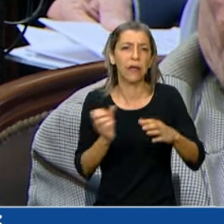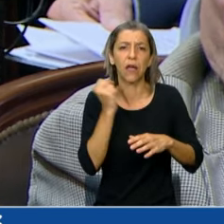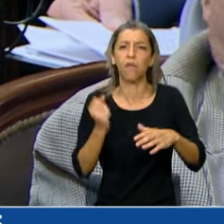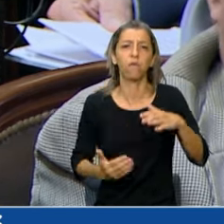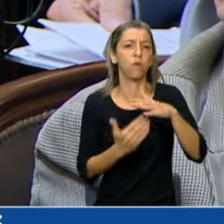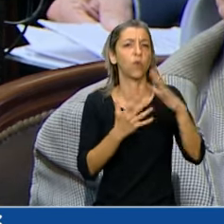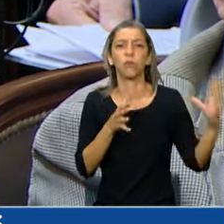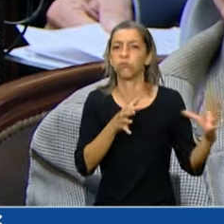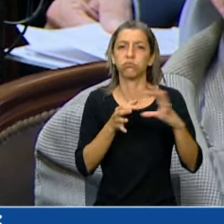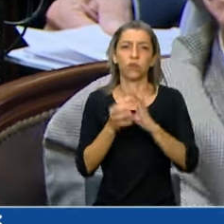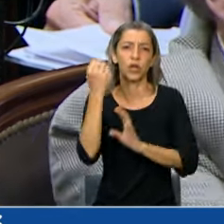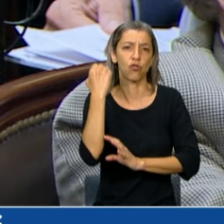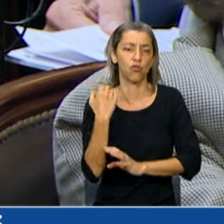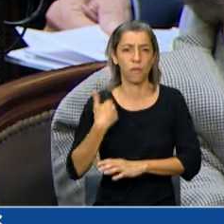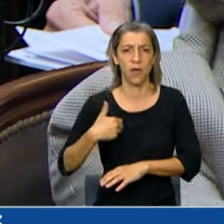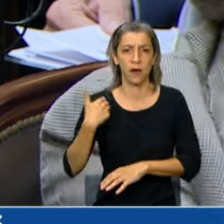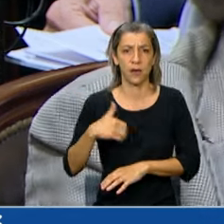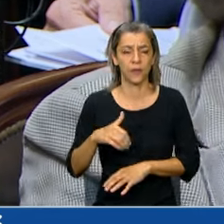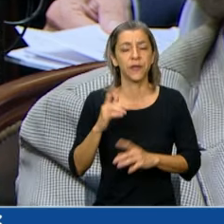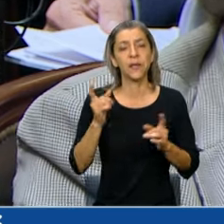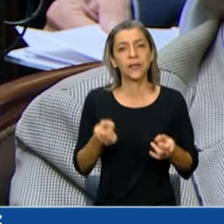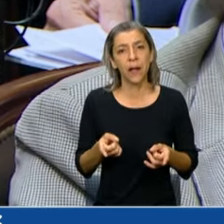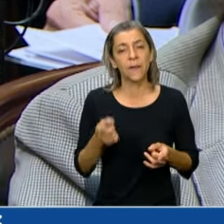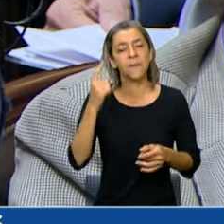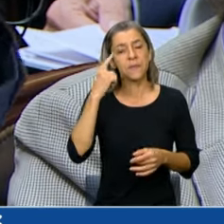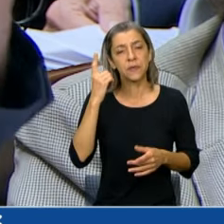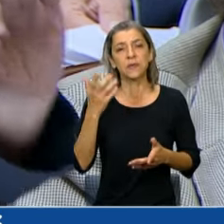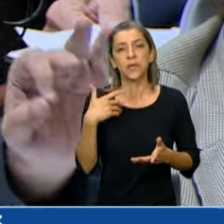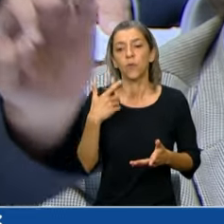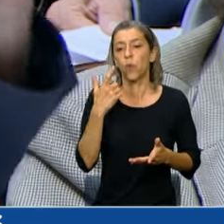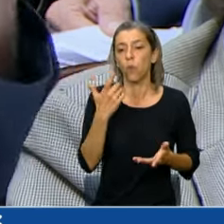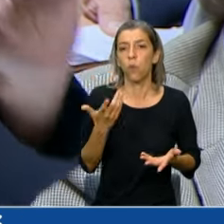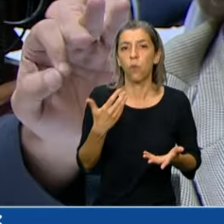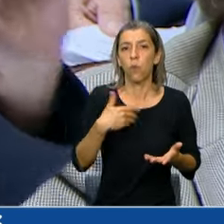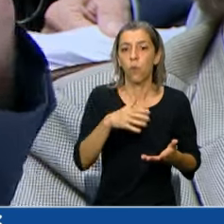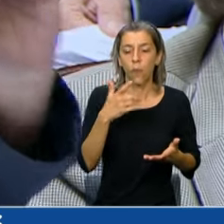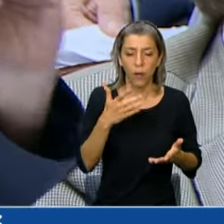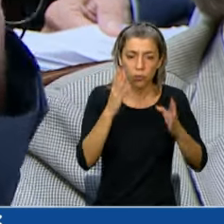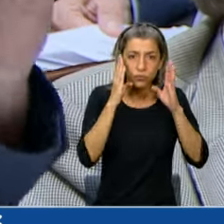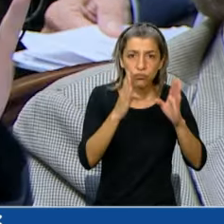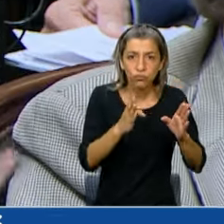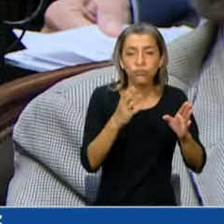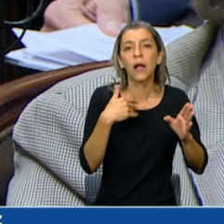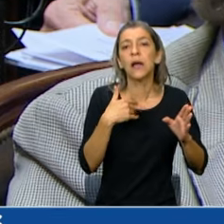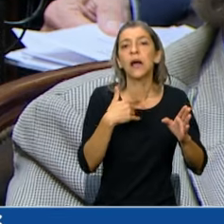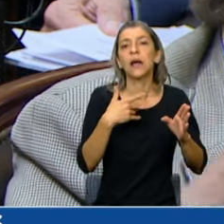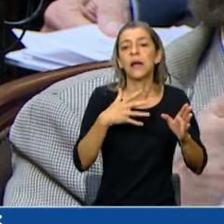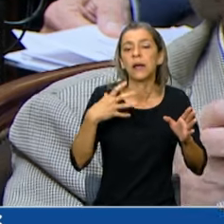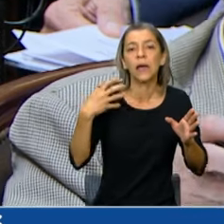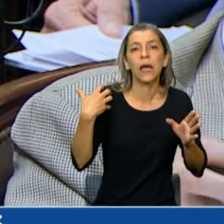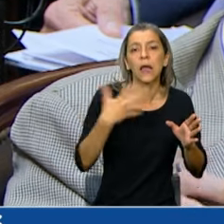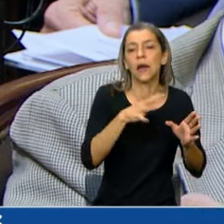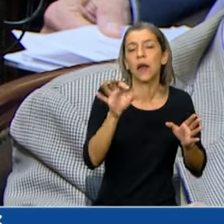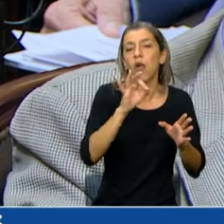dictar una gran ley de promoción de las actidades económicas o vamos sobre ciertos sectores puntuales